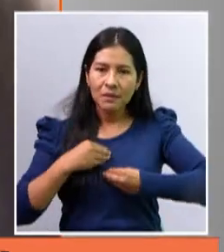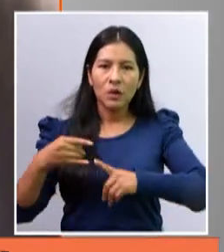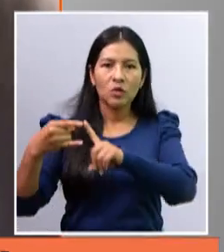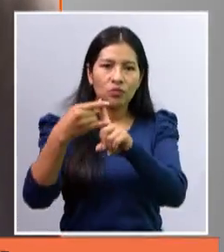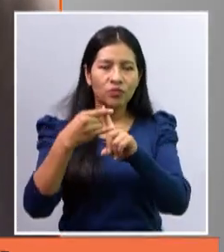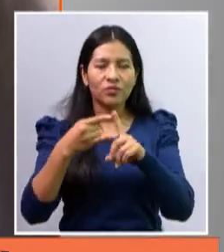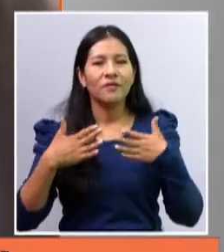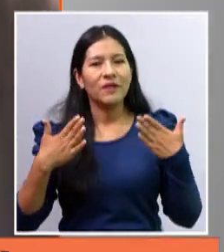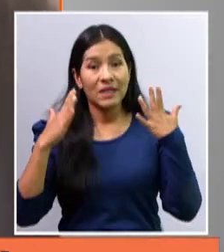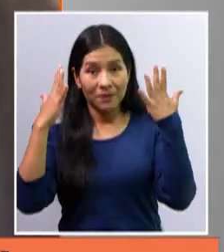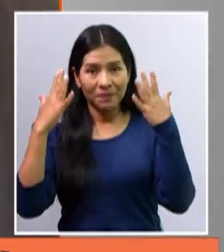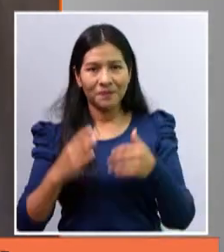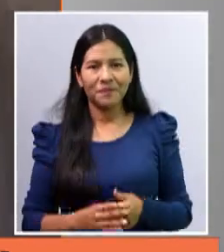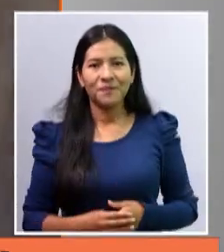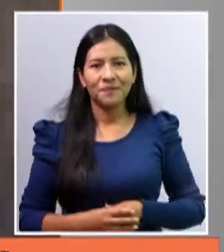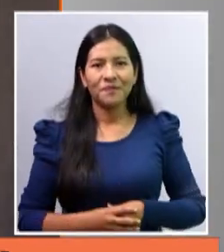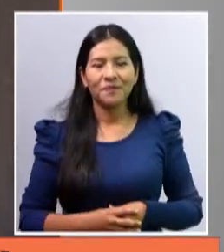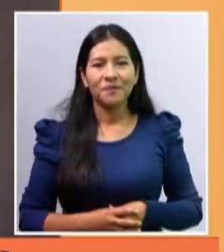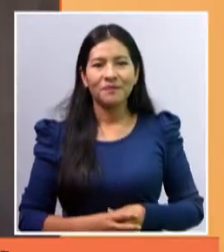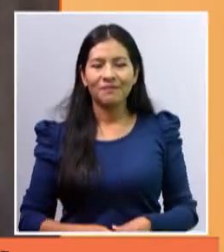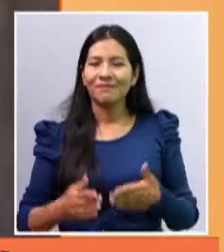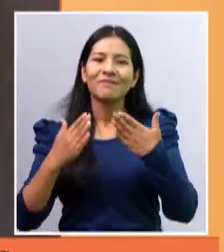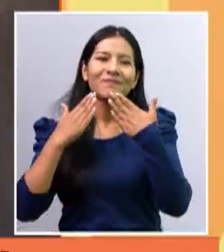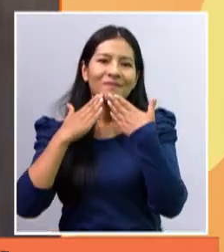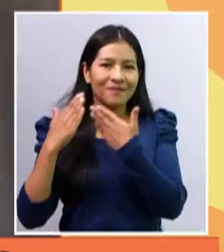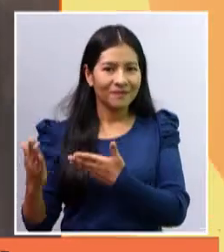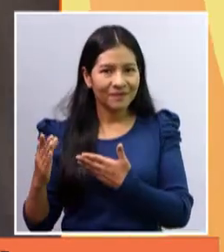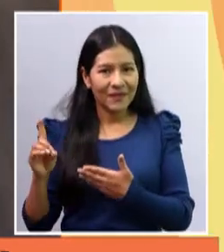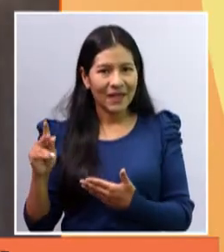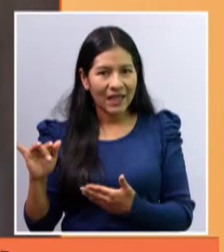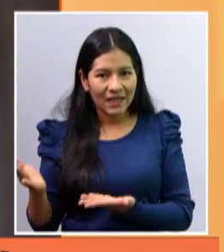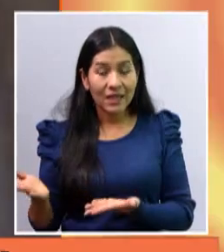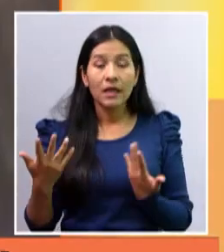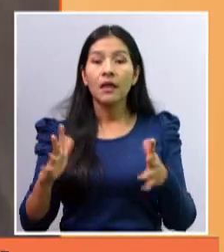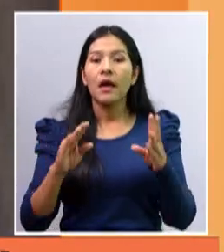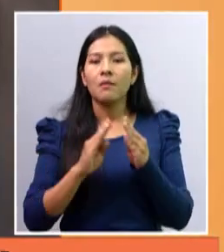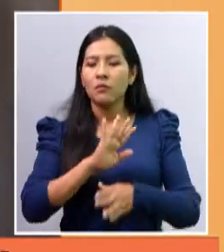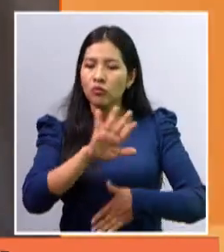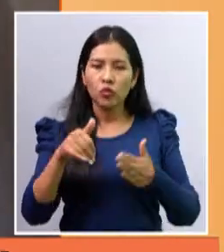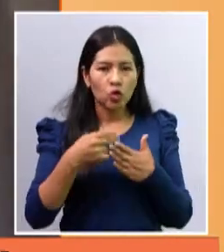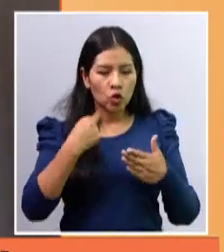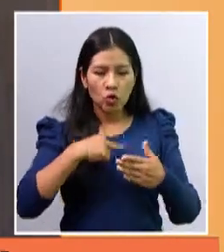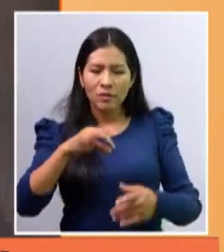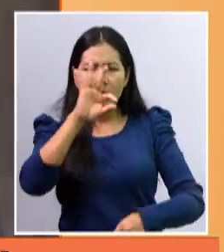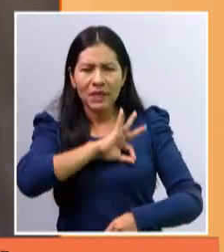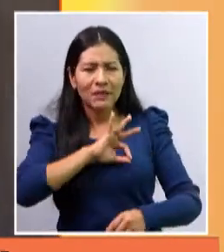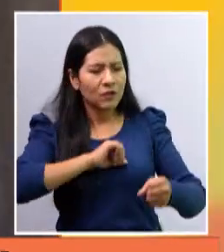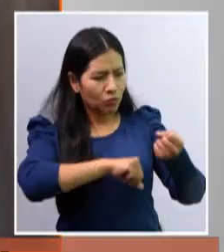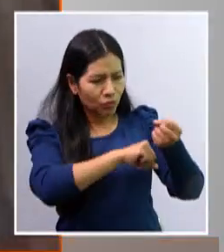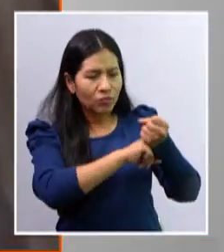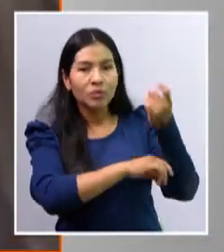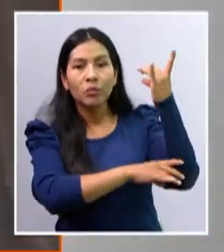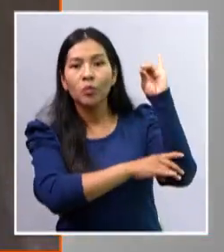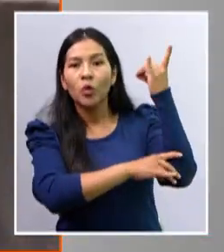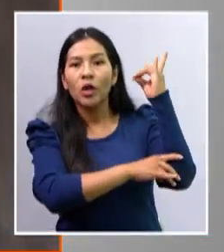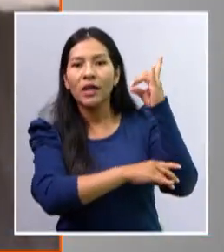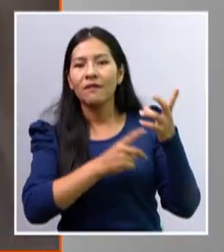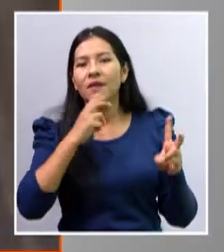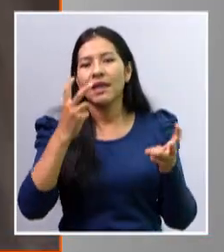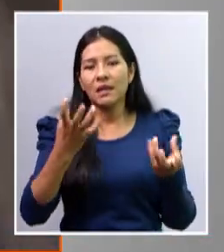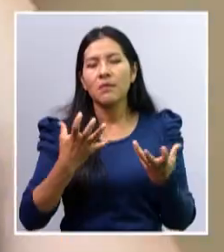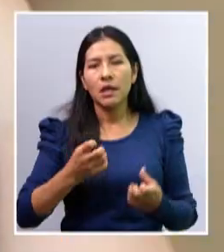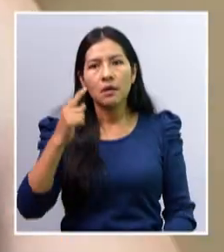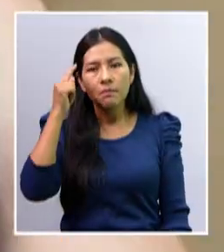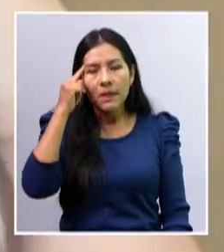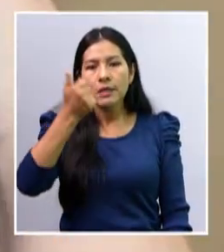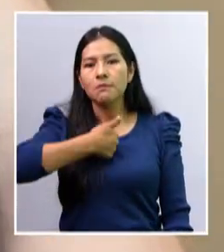Felicidades por esta publicación Muchas gracias Dani Y pues nada que que todo sea por nuestra Bolivia que todo sea por por empezar